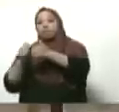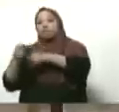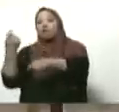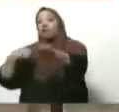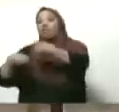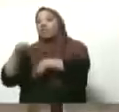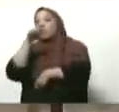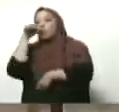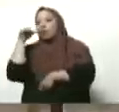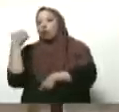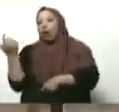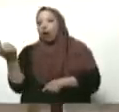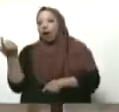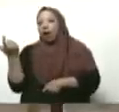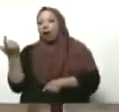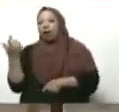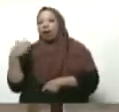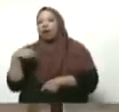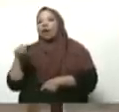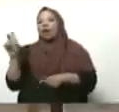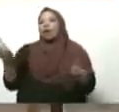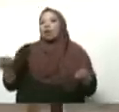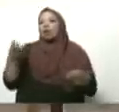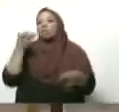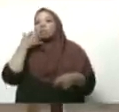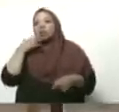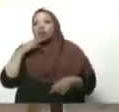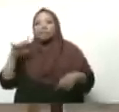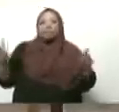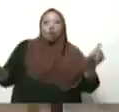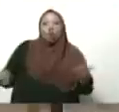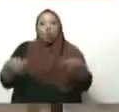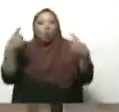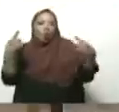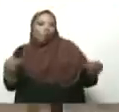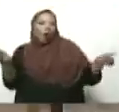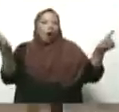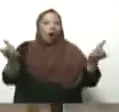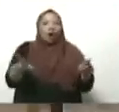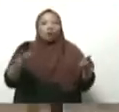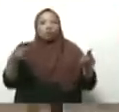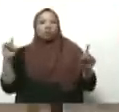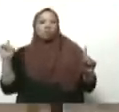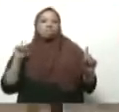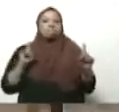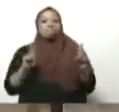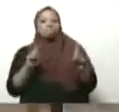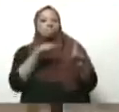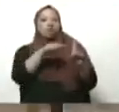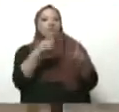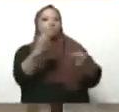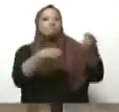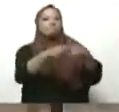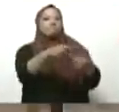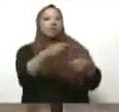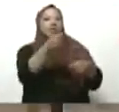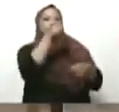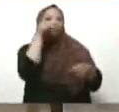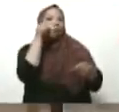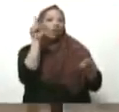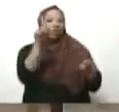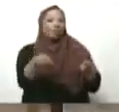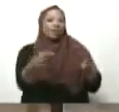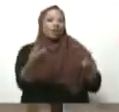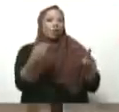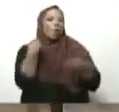usted donde se va a realizar un espectáculo musical cultural etcétera y también ir muy